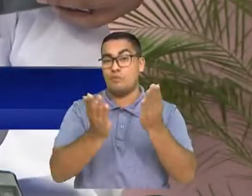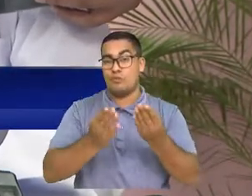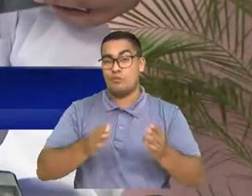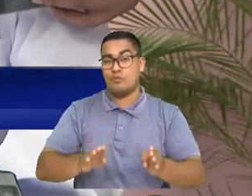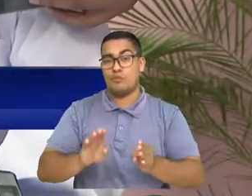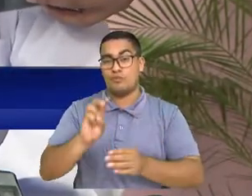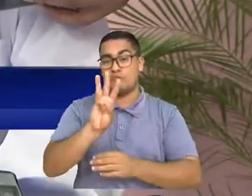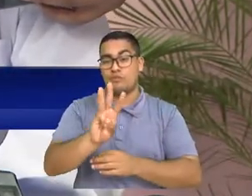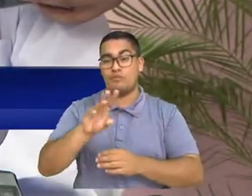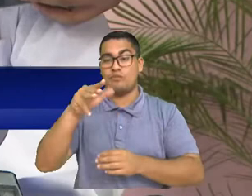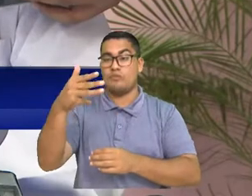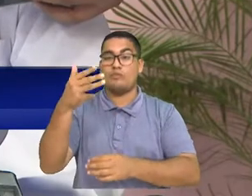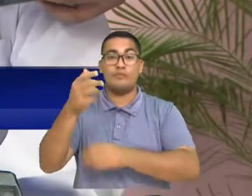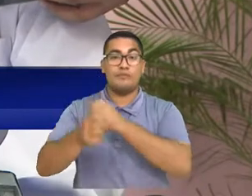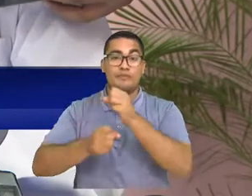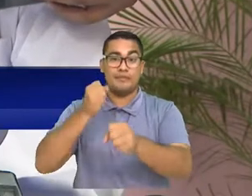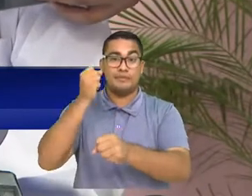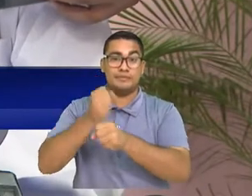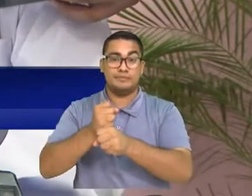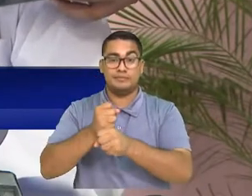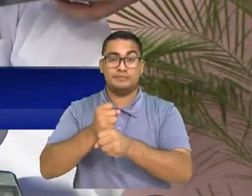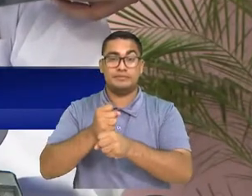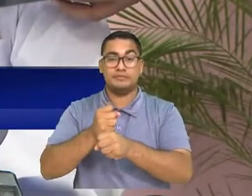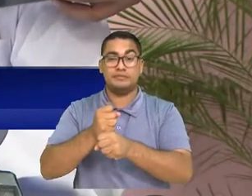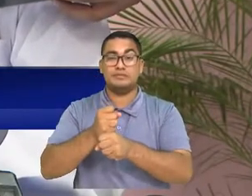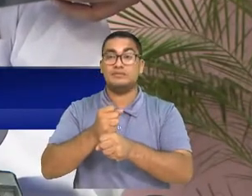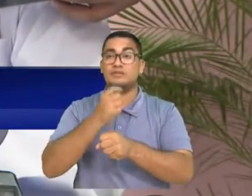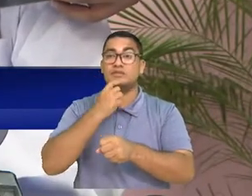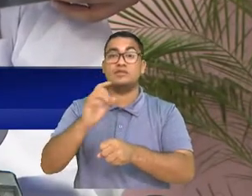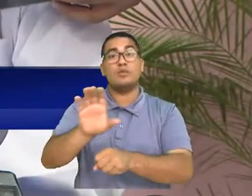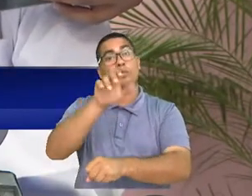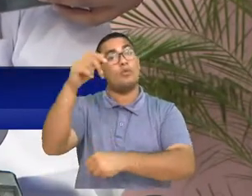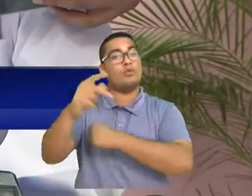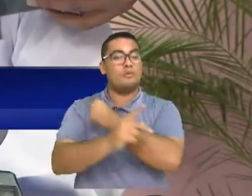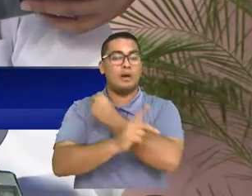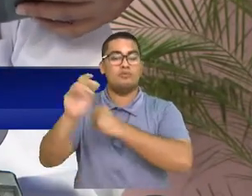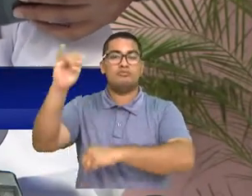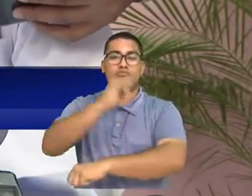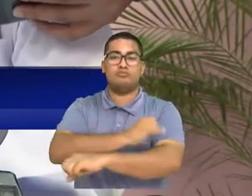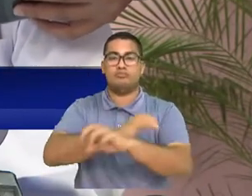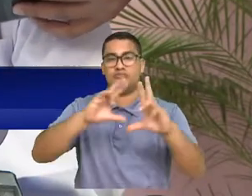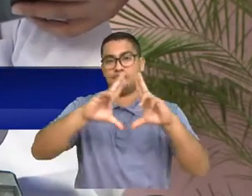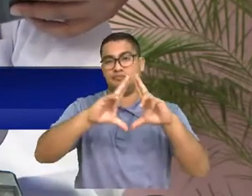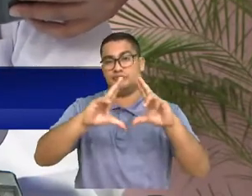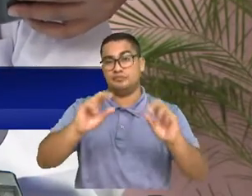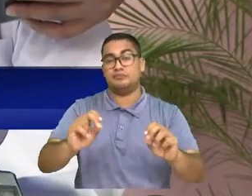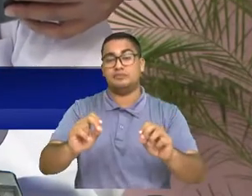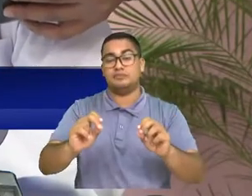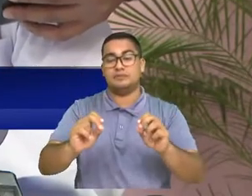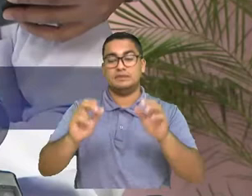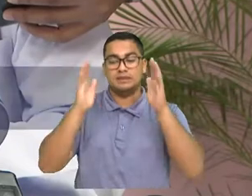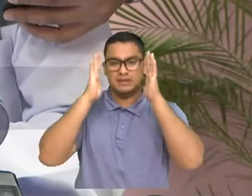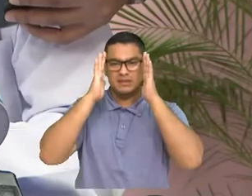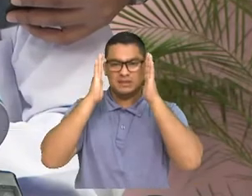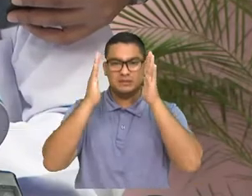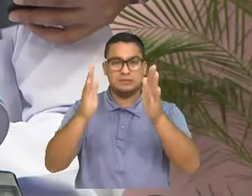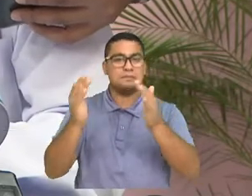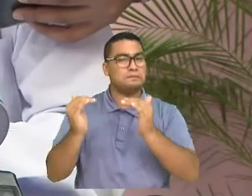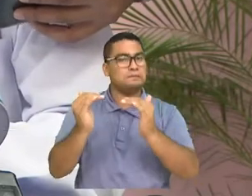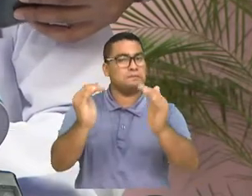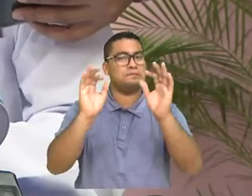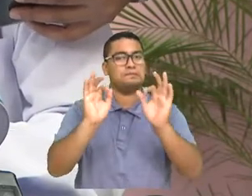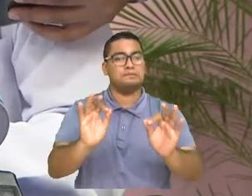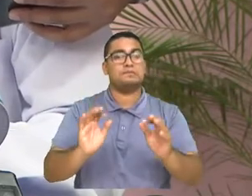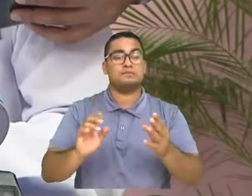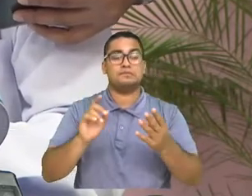de 39 años de edad, caso importado, que se encuentra estable y atendida.